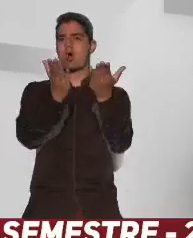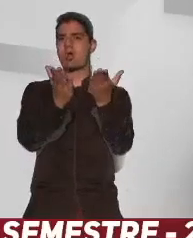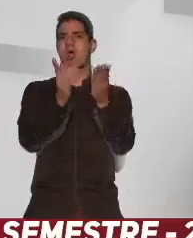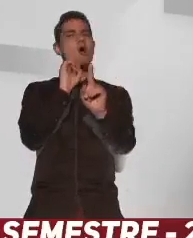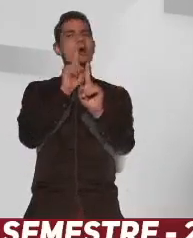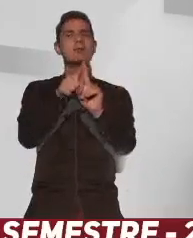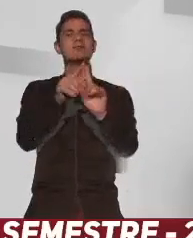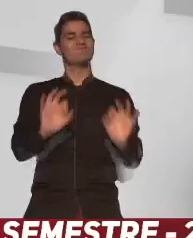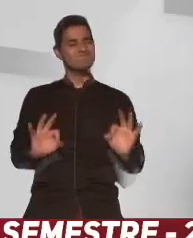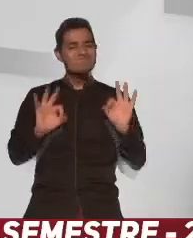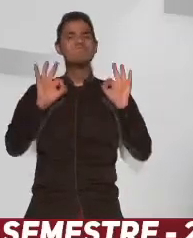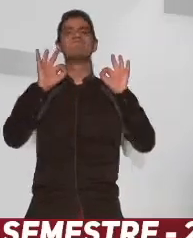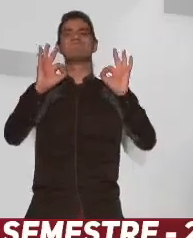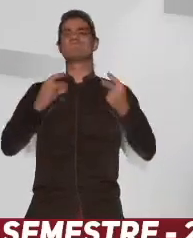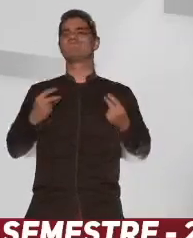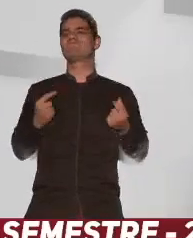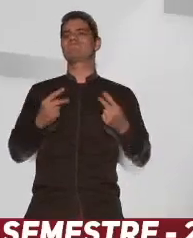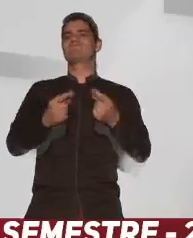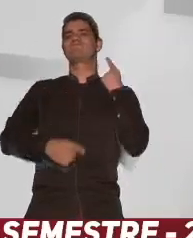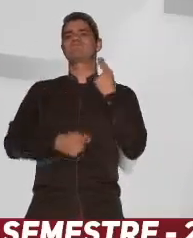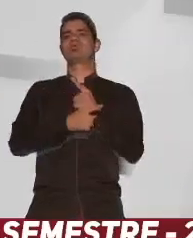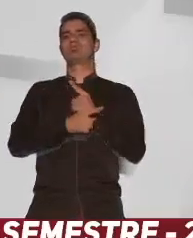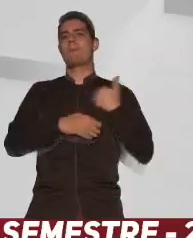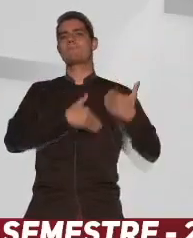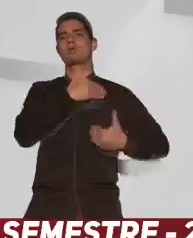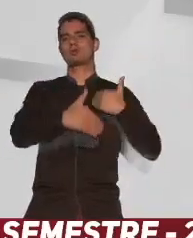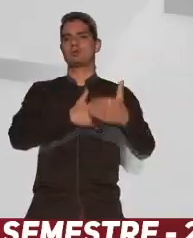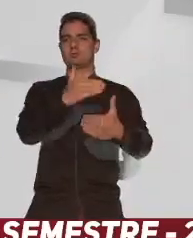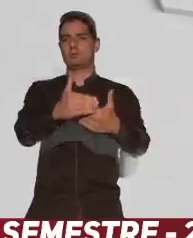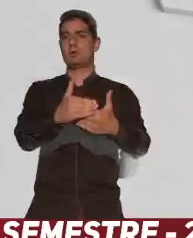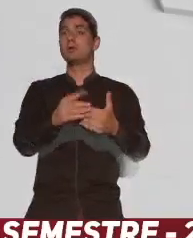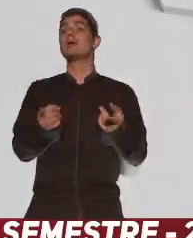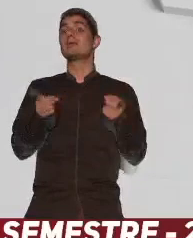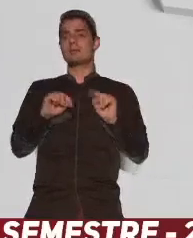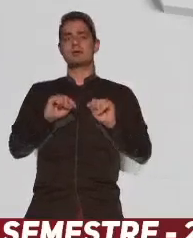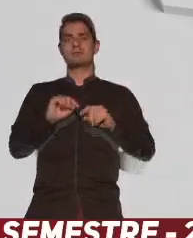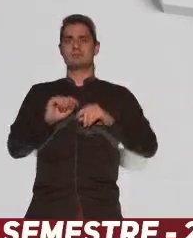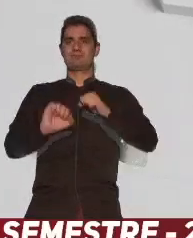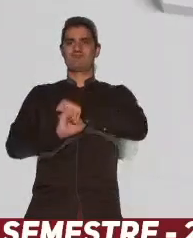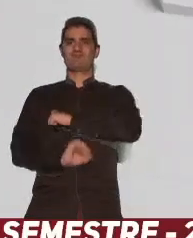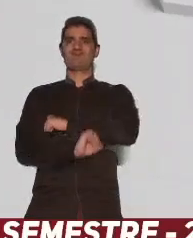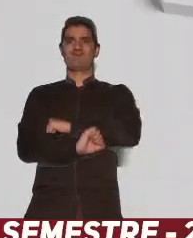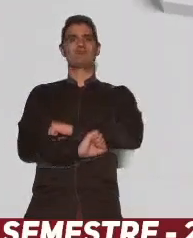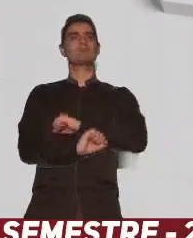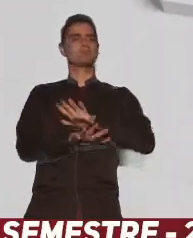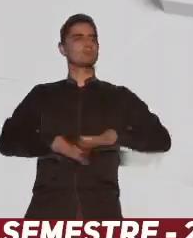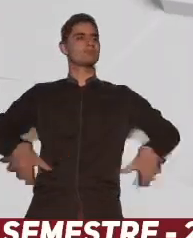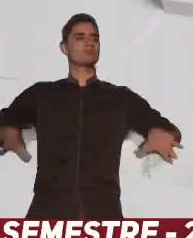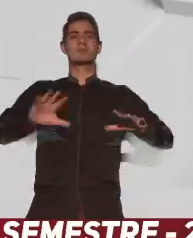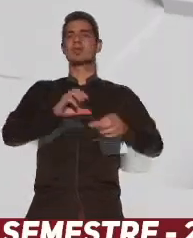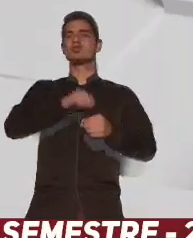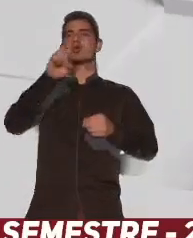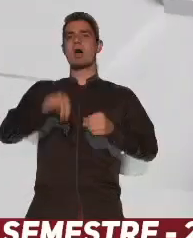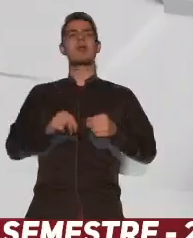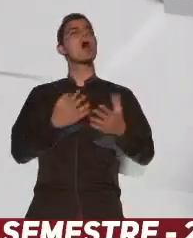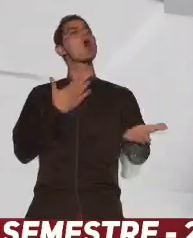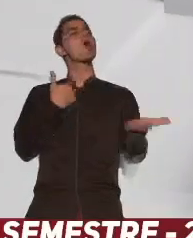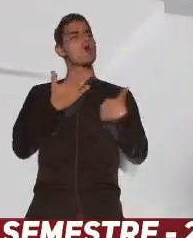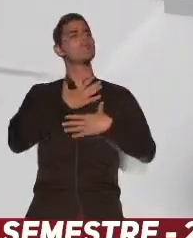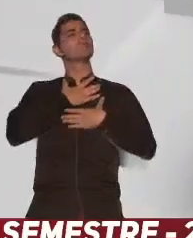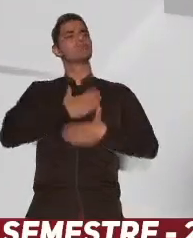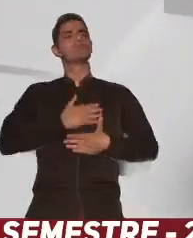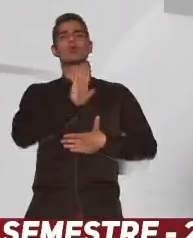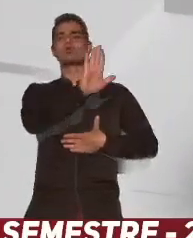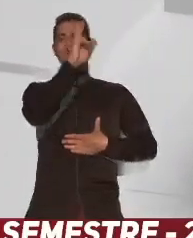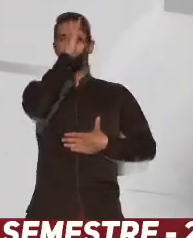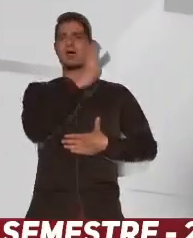y eficacia en los procesos, así como el fortalecimiento de la confianza ciudadana en la gestión del Ejército Nacional.